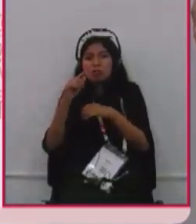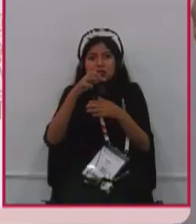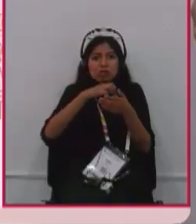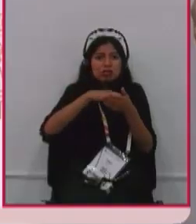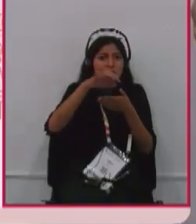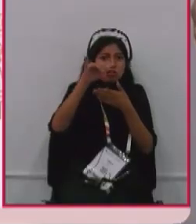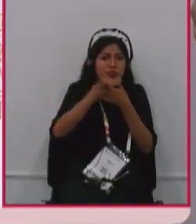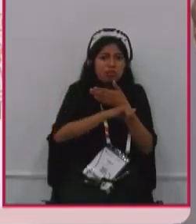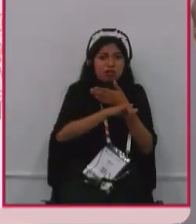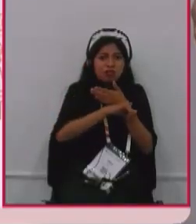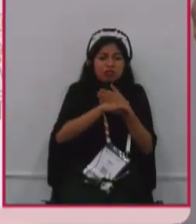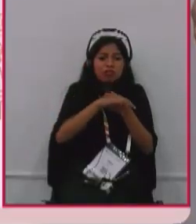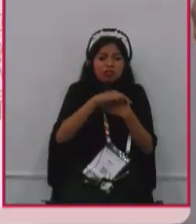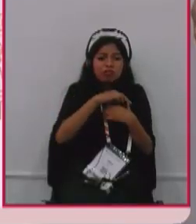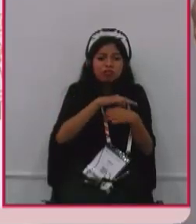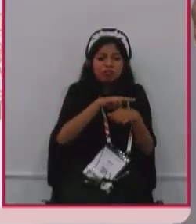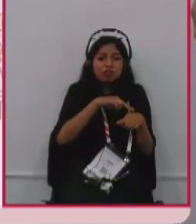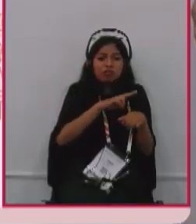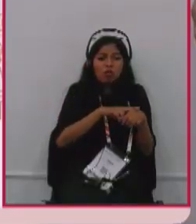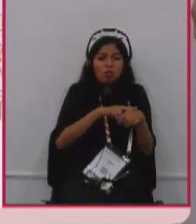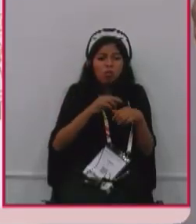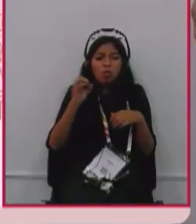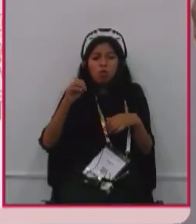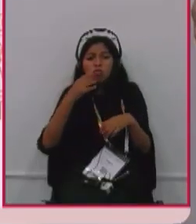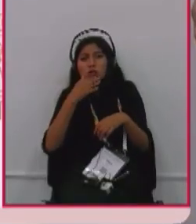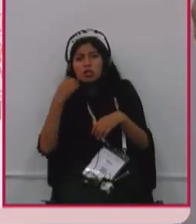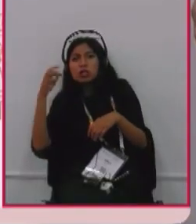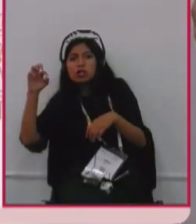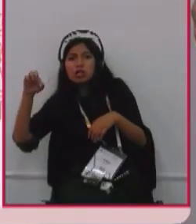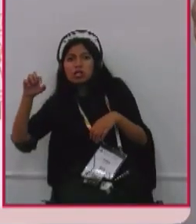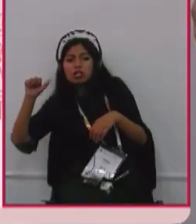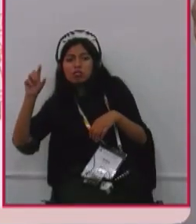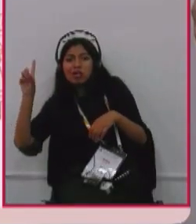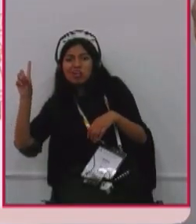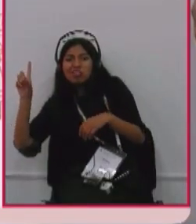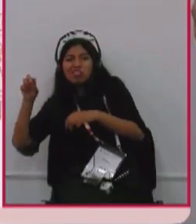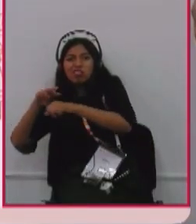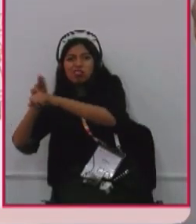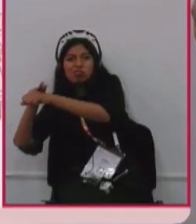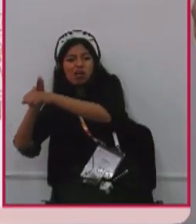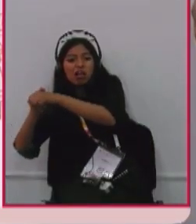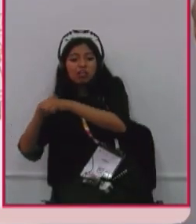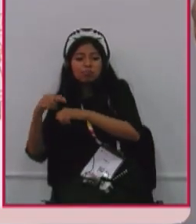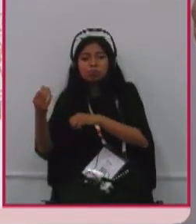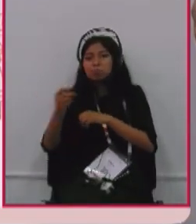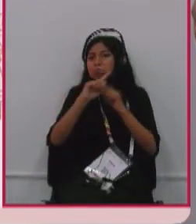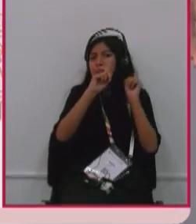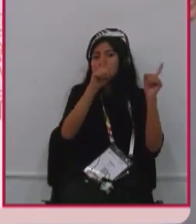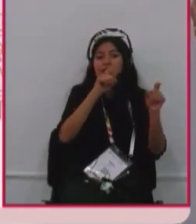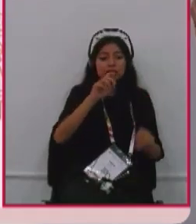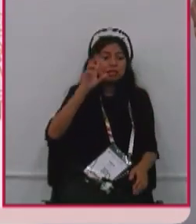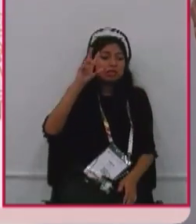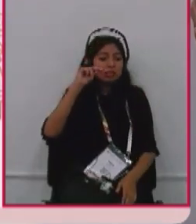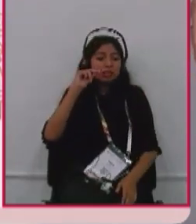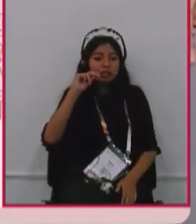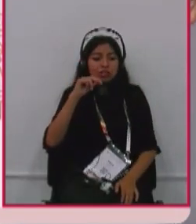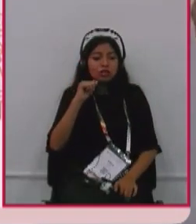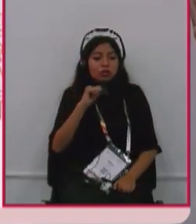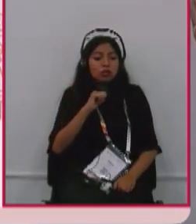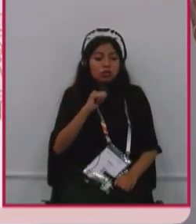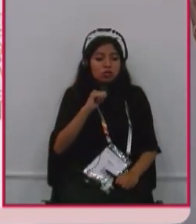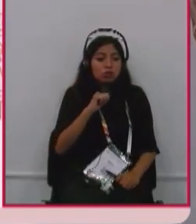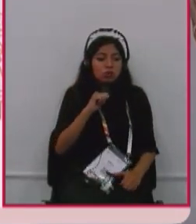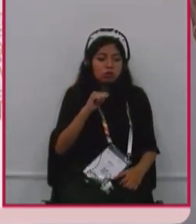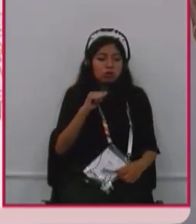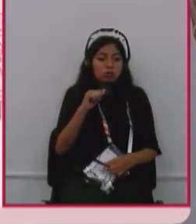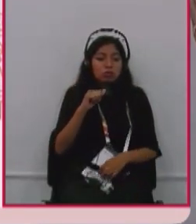sin hacer el pad convencional, el trabajo convencional? No. No, de todas maneras, el